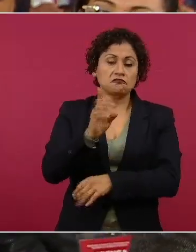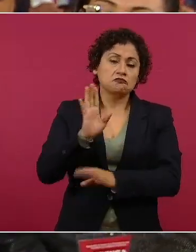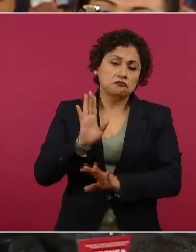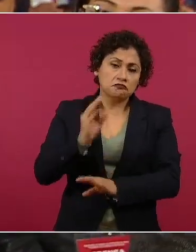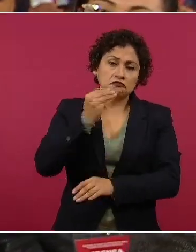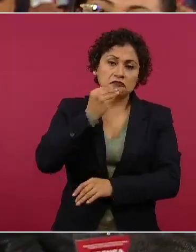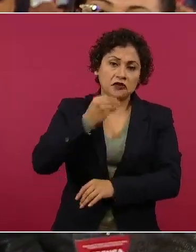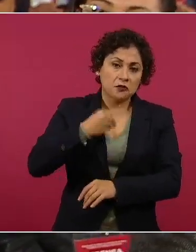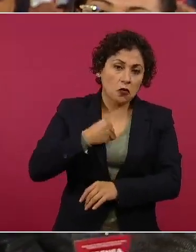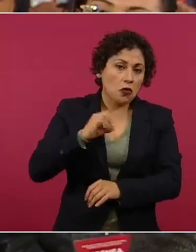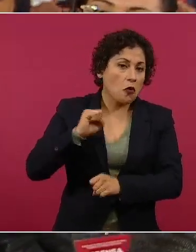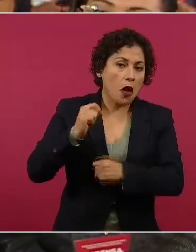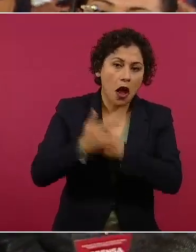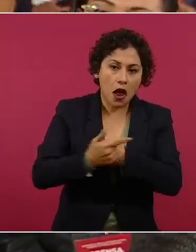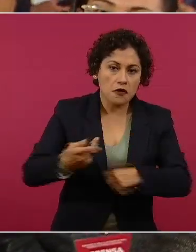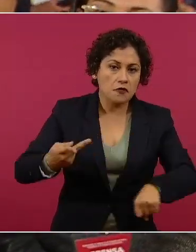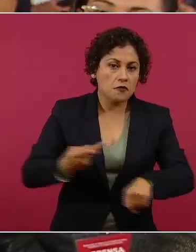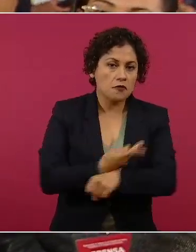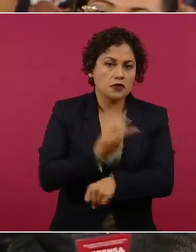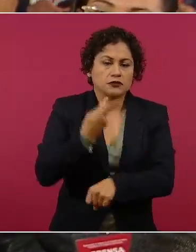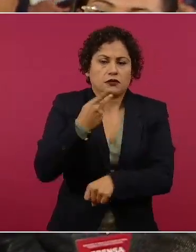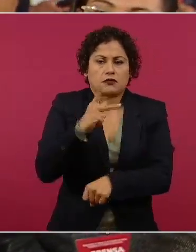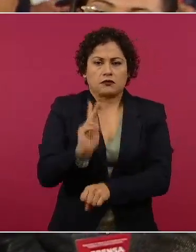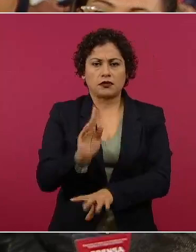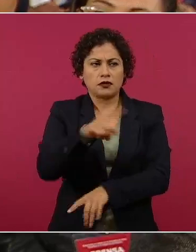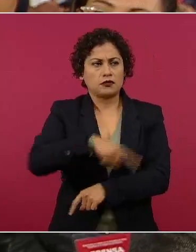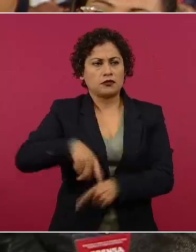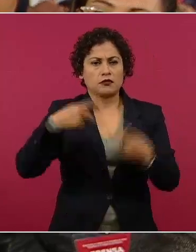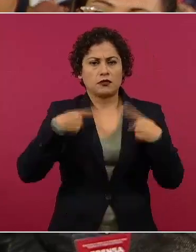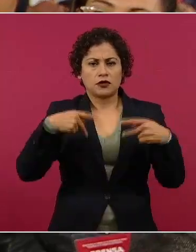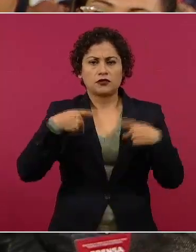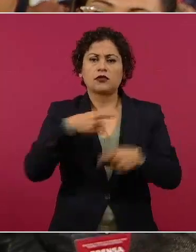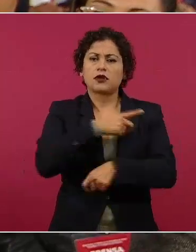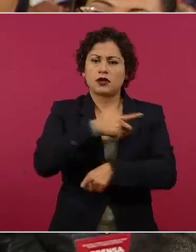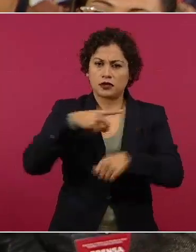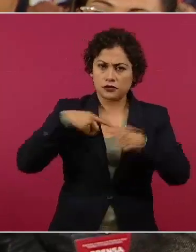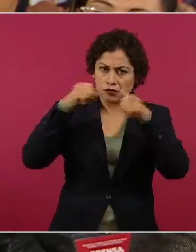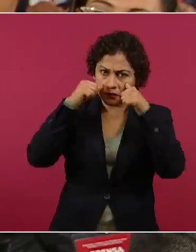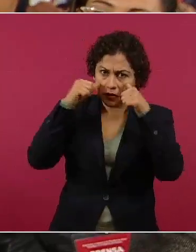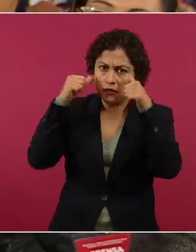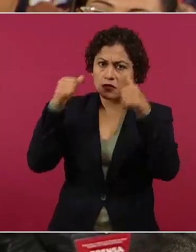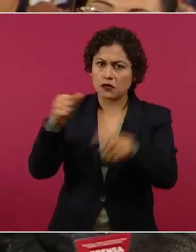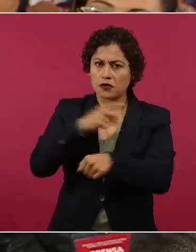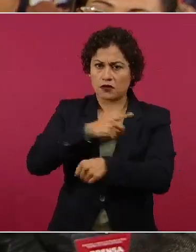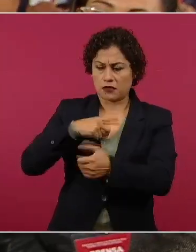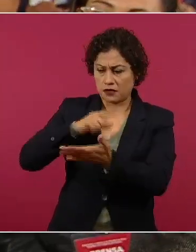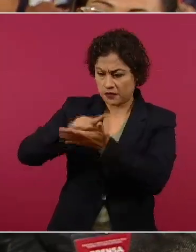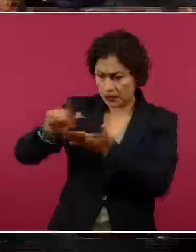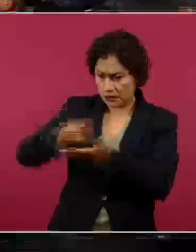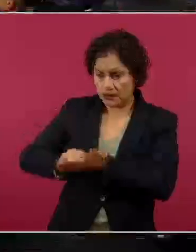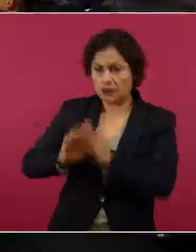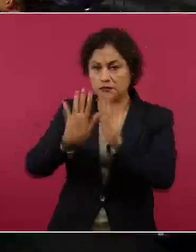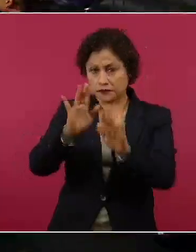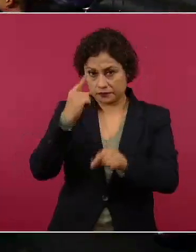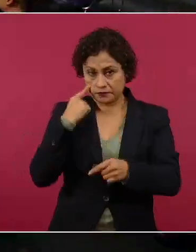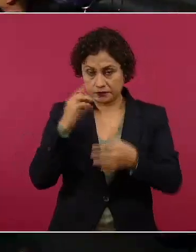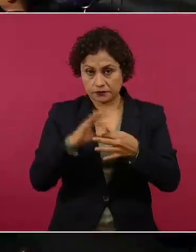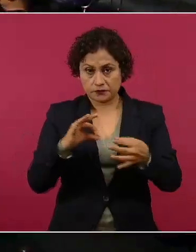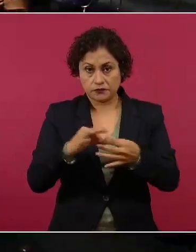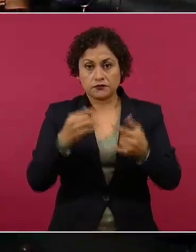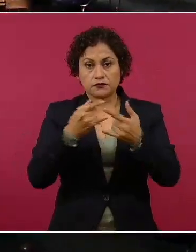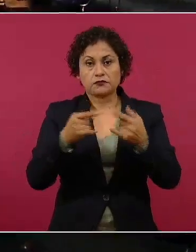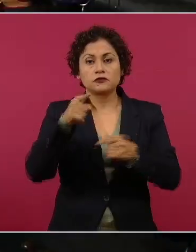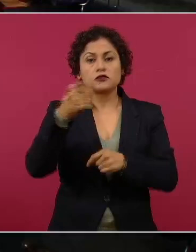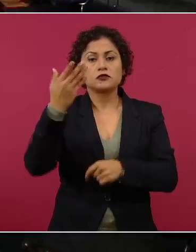con la convicción de que la sociedad tiene derecho a conocer todo lo que sucede y que hay que limpiar para abrir, le exponemos lo siguiente.